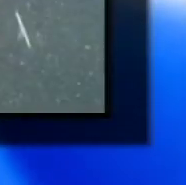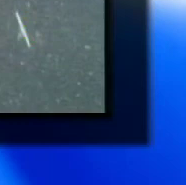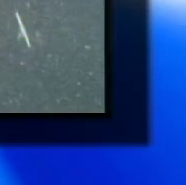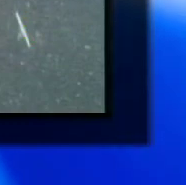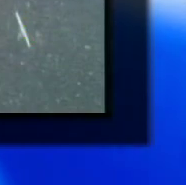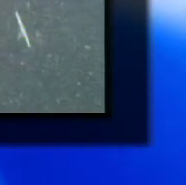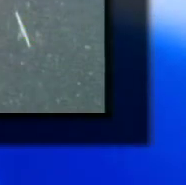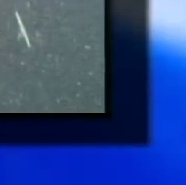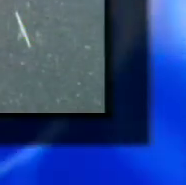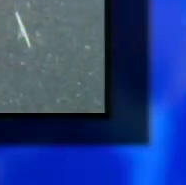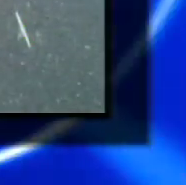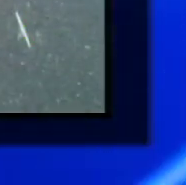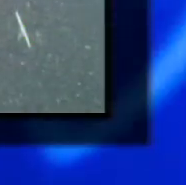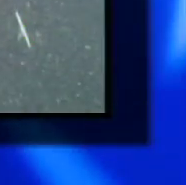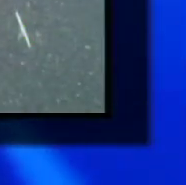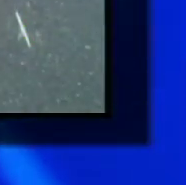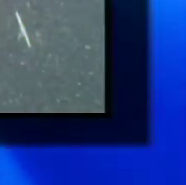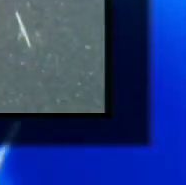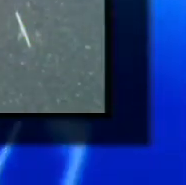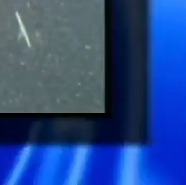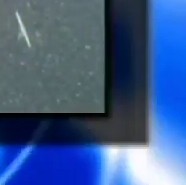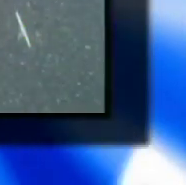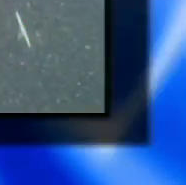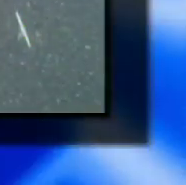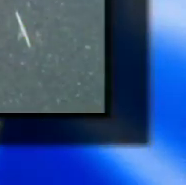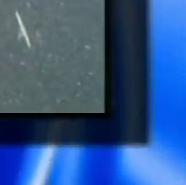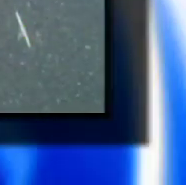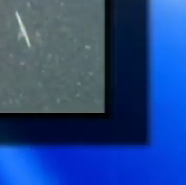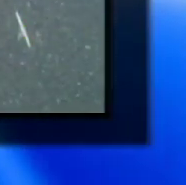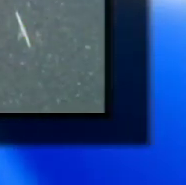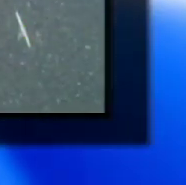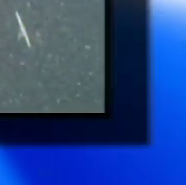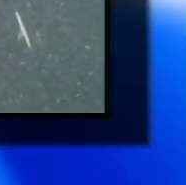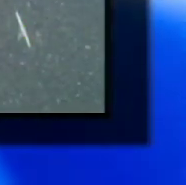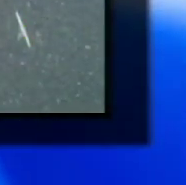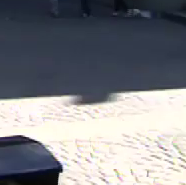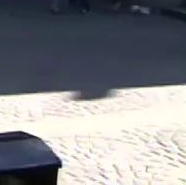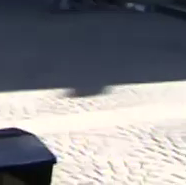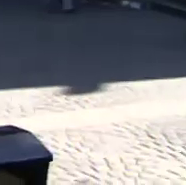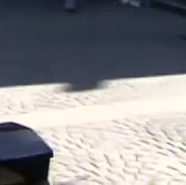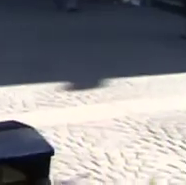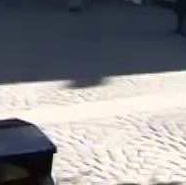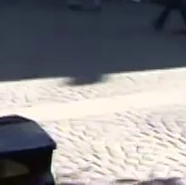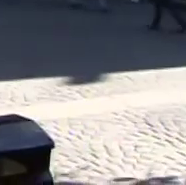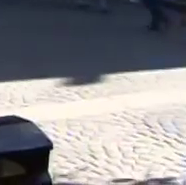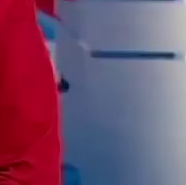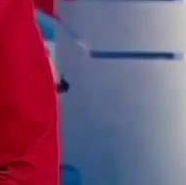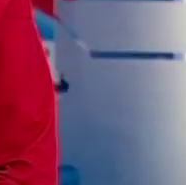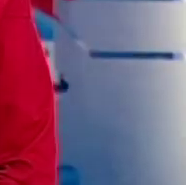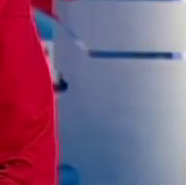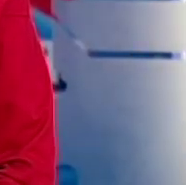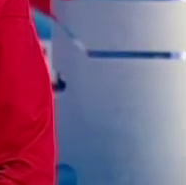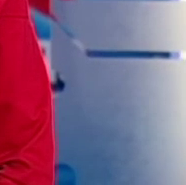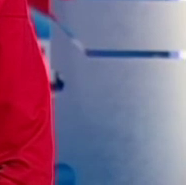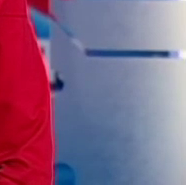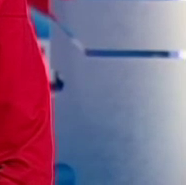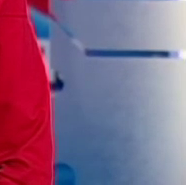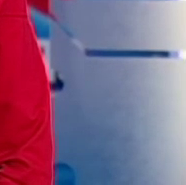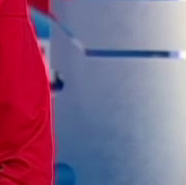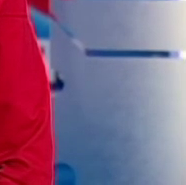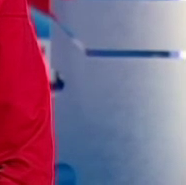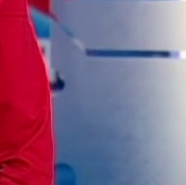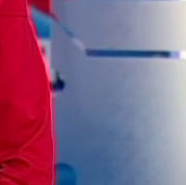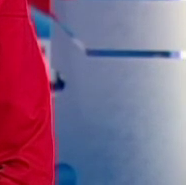@AymanVZLA, es decir, Venezuela abreviado, calificó la acción como cobarde ataque al metro, agresión a sus usuarios. Directivos de